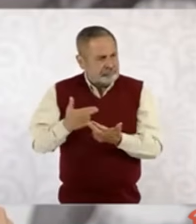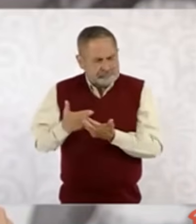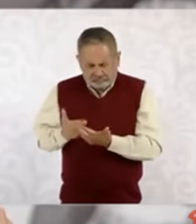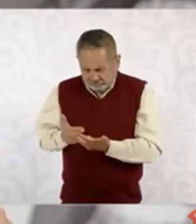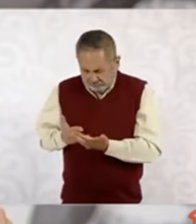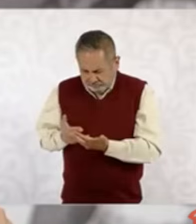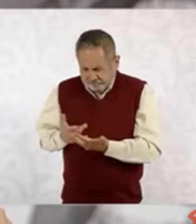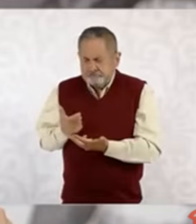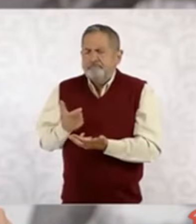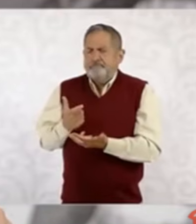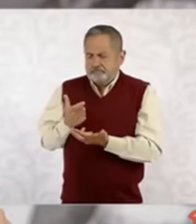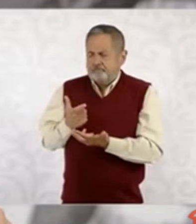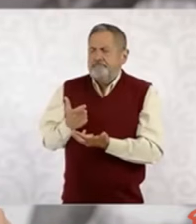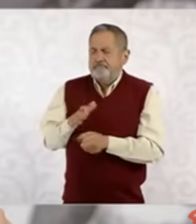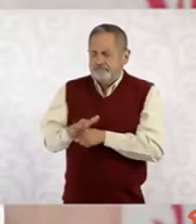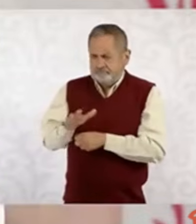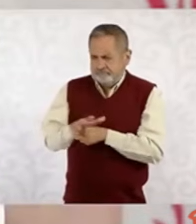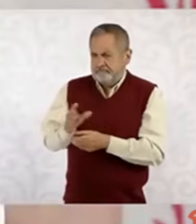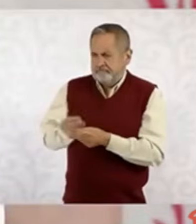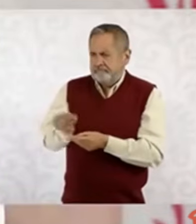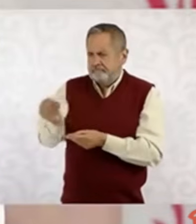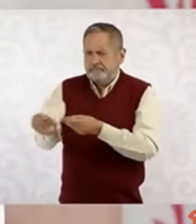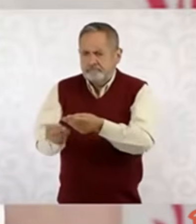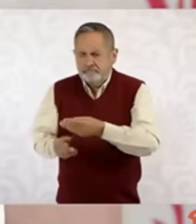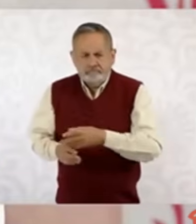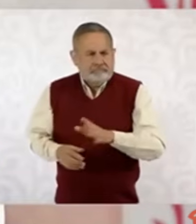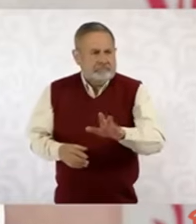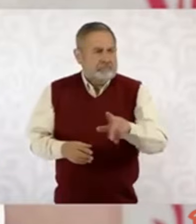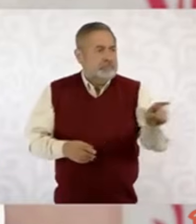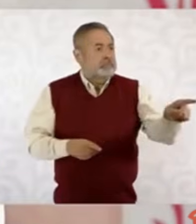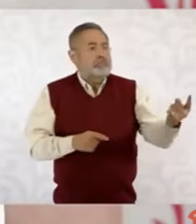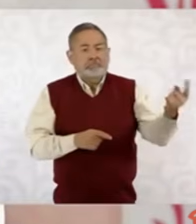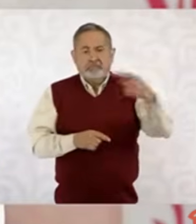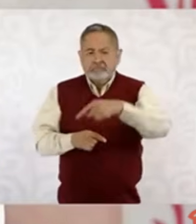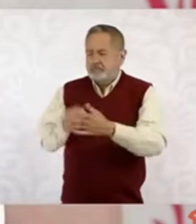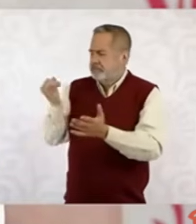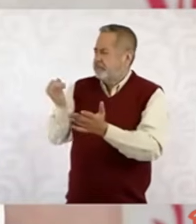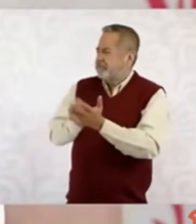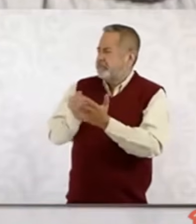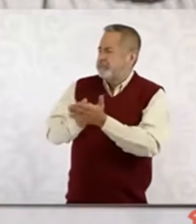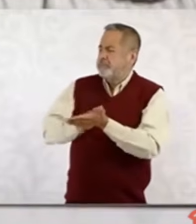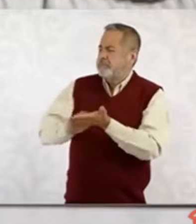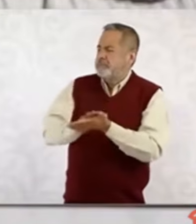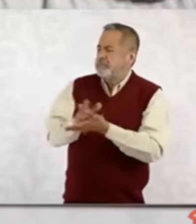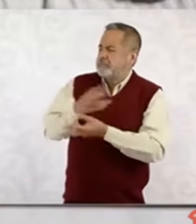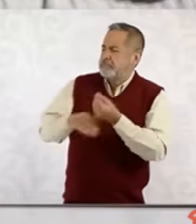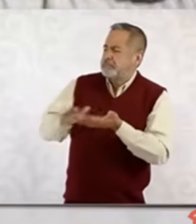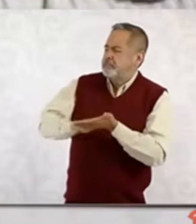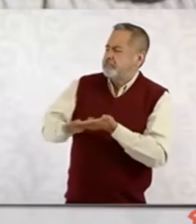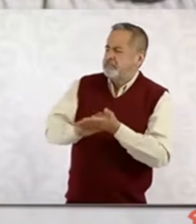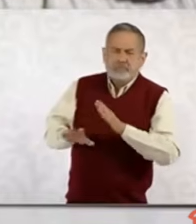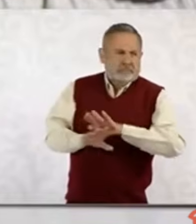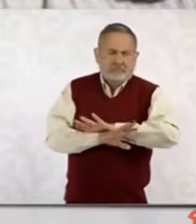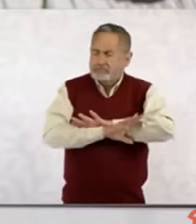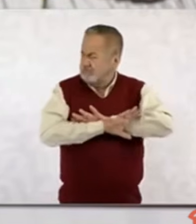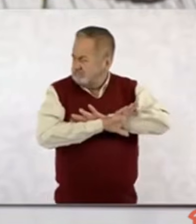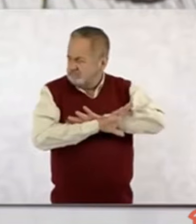Y de decir, no se pueden deducir impuestos. Digo, no deducir, condonar impuestos.